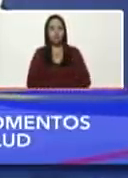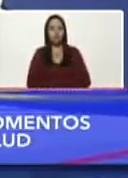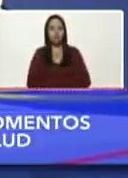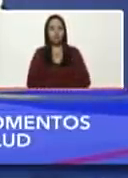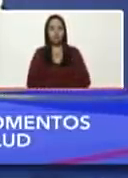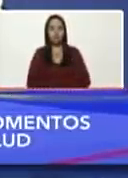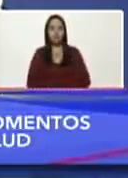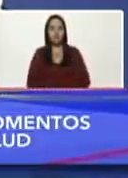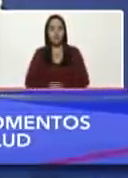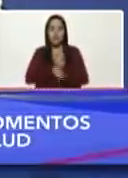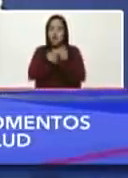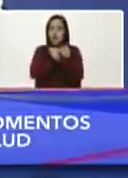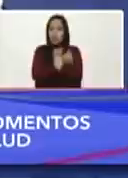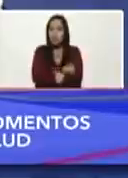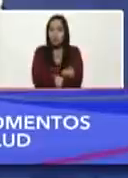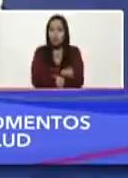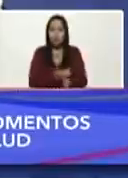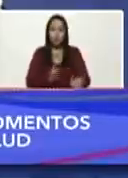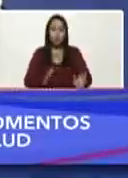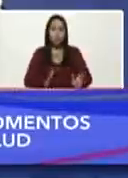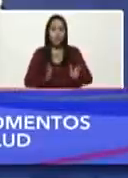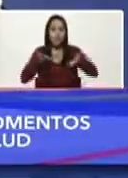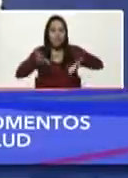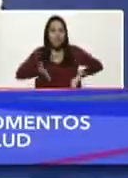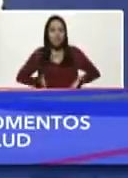Y el amor nace.